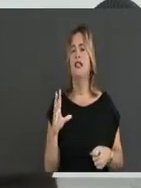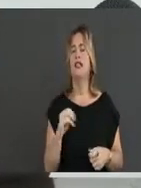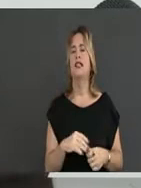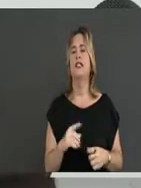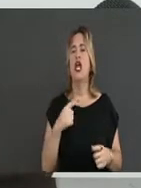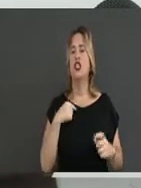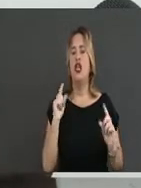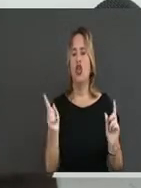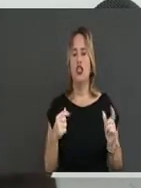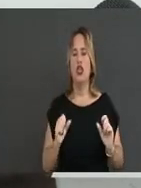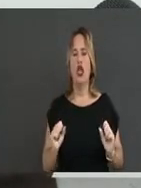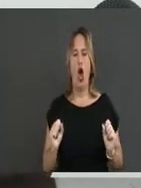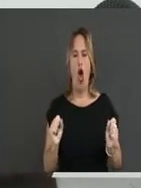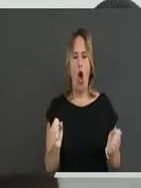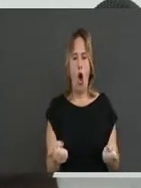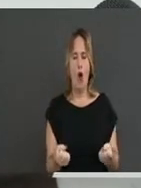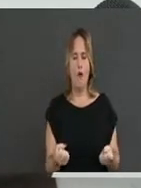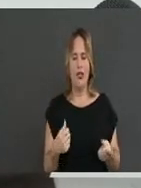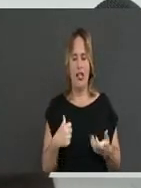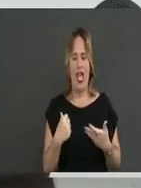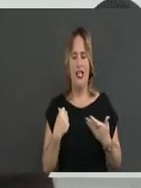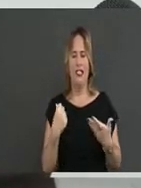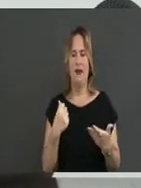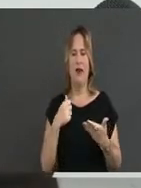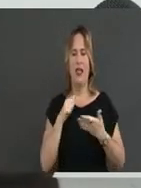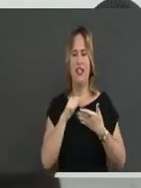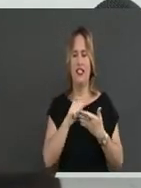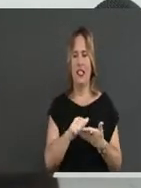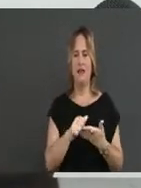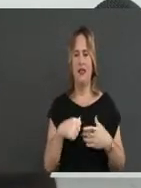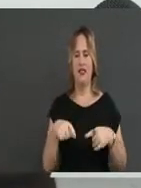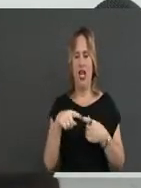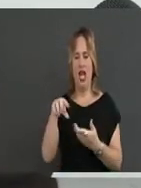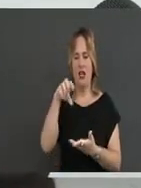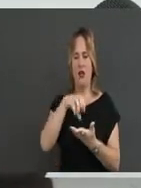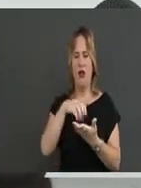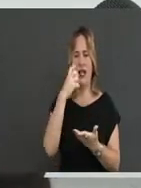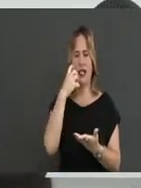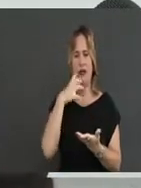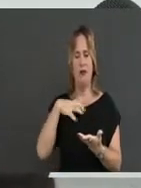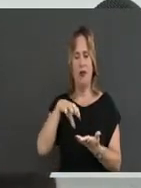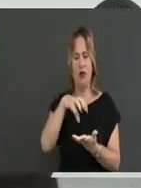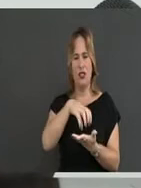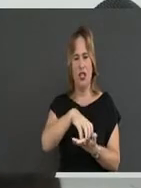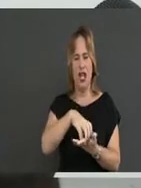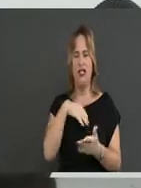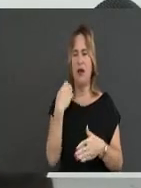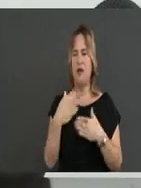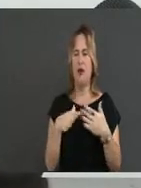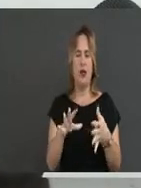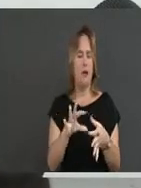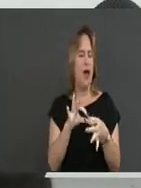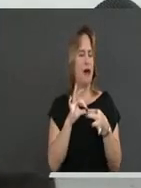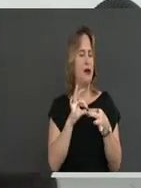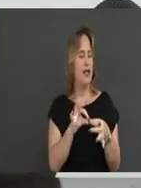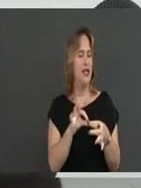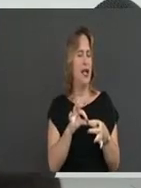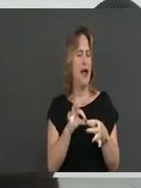nos obliga a llevar el servicio a los lugares puntuales, a los problemas más críticos,